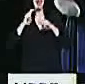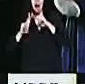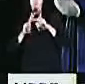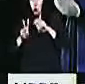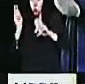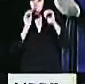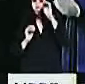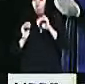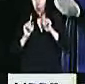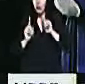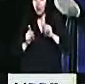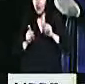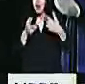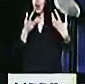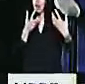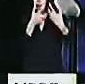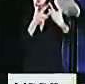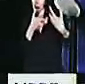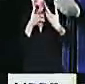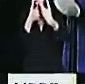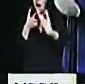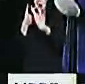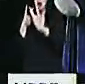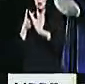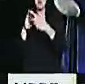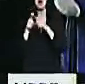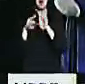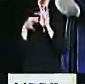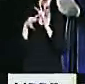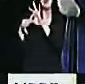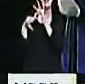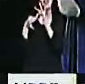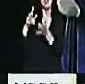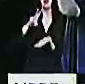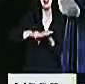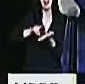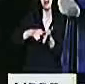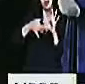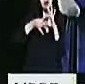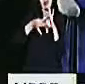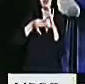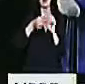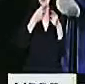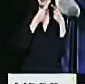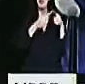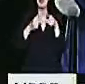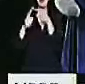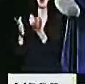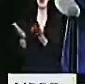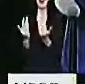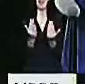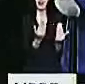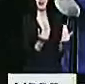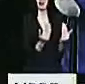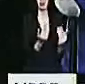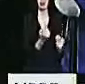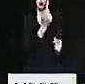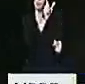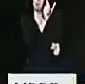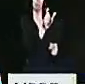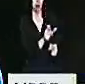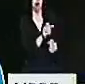tenga mucho mejor encaje, hable mucho mejor con la realidad, con las distintas necesidades, con la versatilidad que tiene un